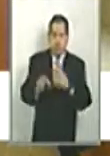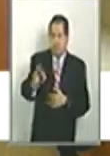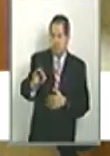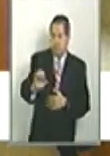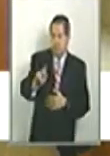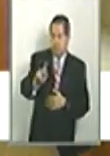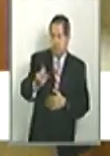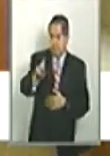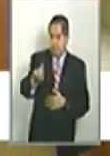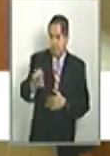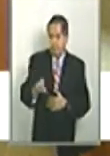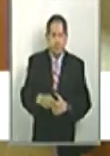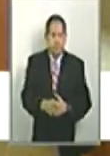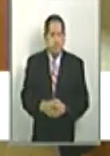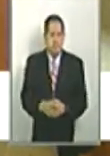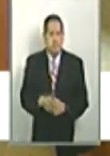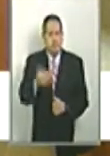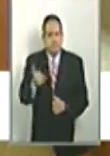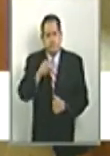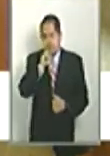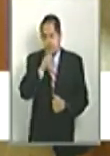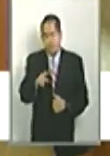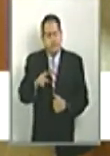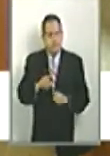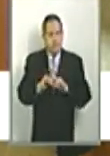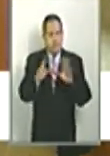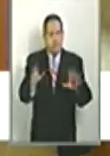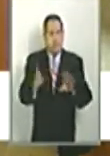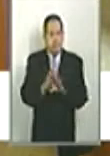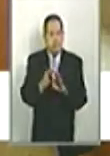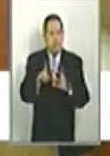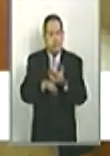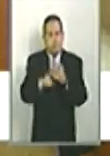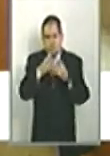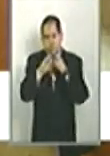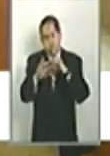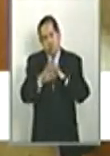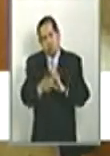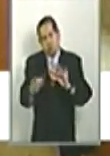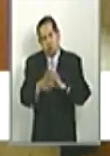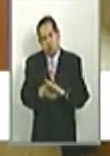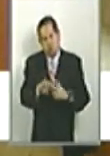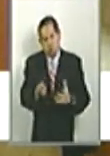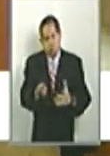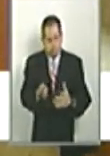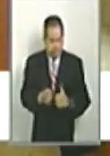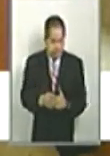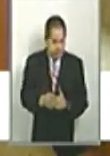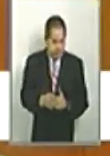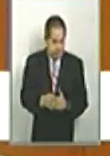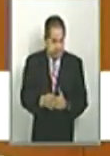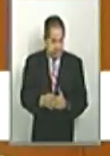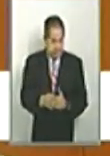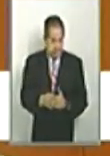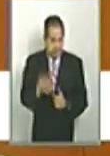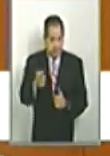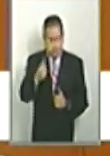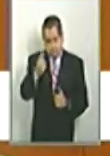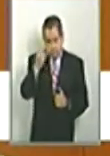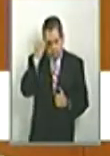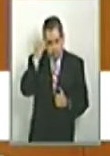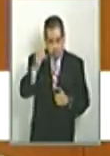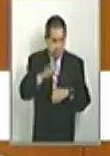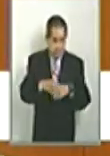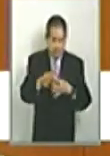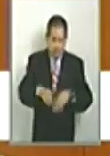luego. Y desde luego aquí está pues uno de los